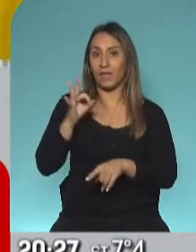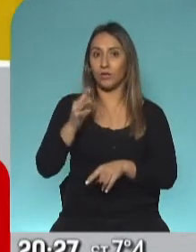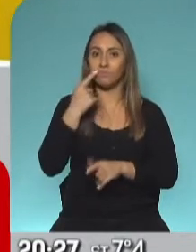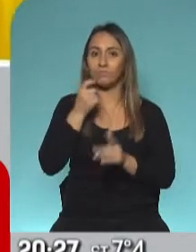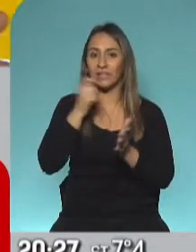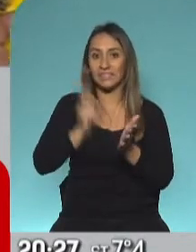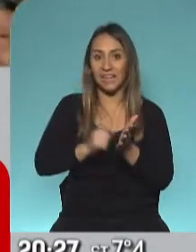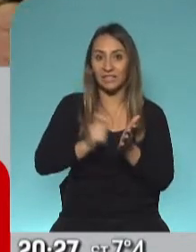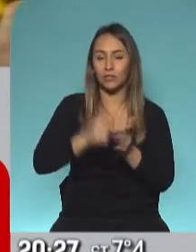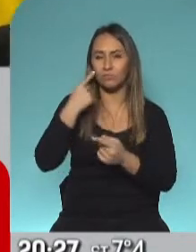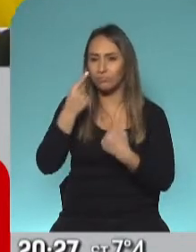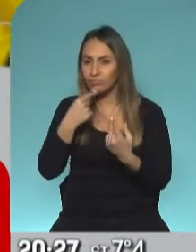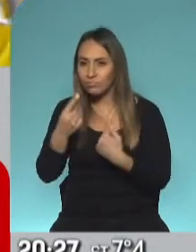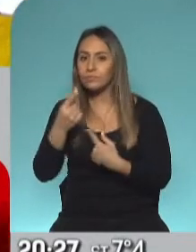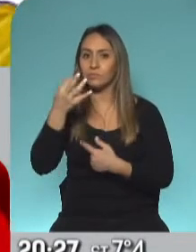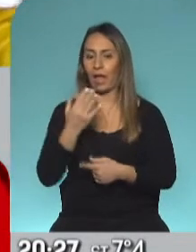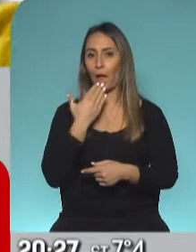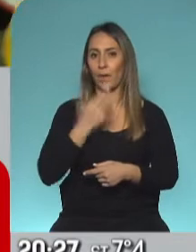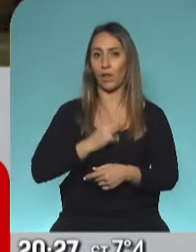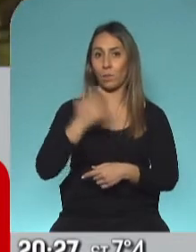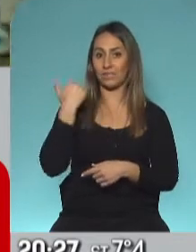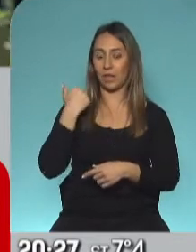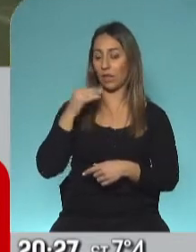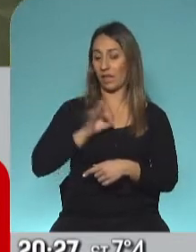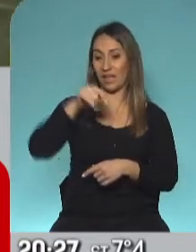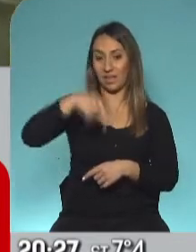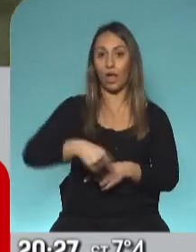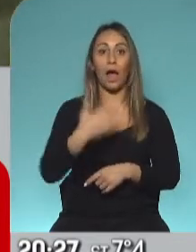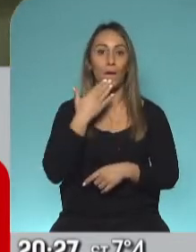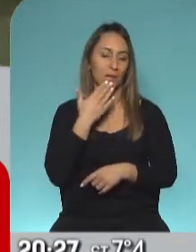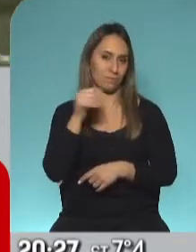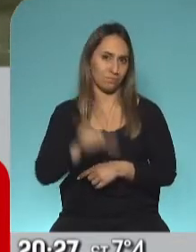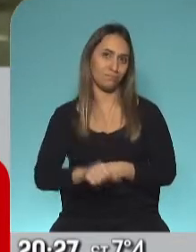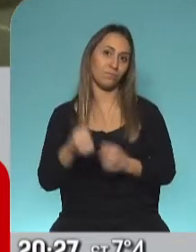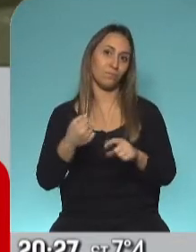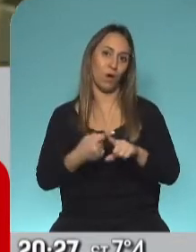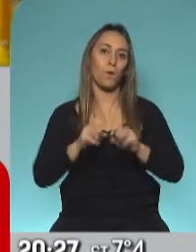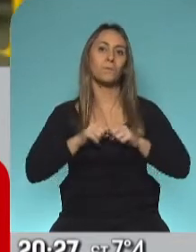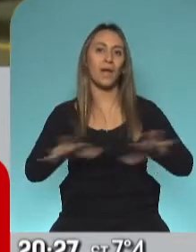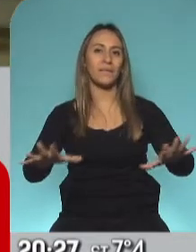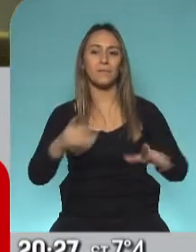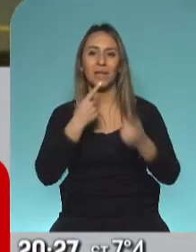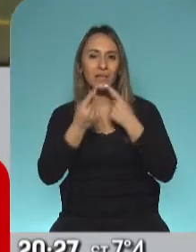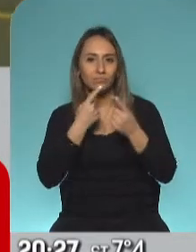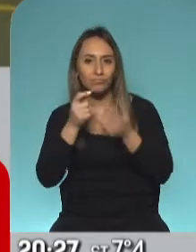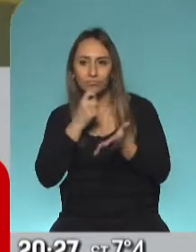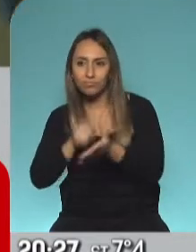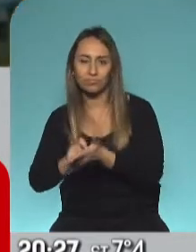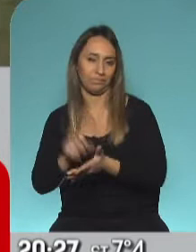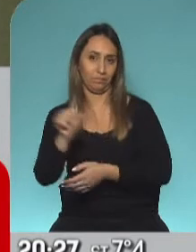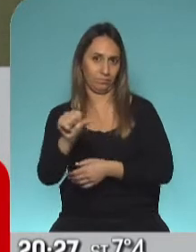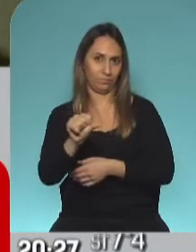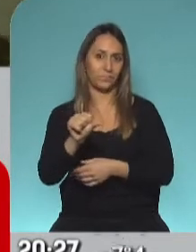en abril del año pasado este año el de abril todavía no se pudo realizar por las razones de la pandemia el censo arrojó